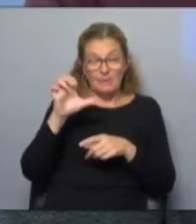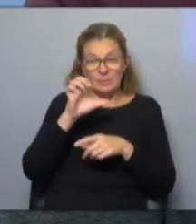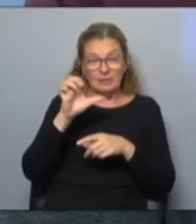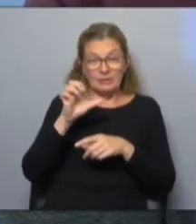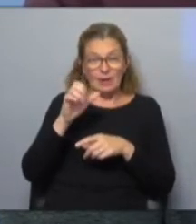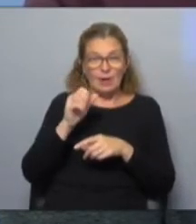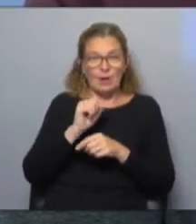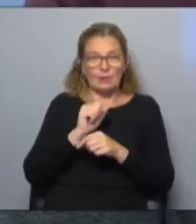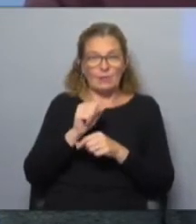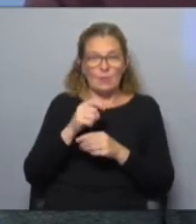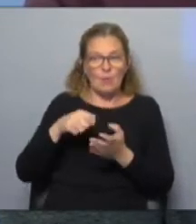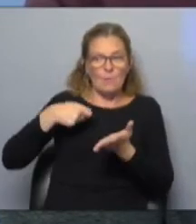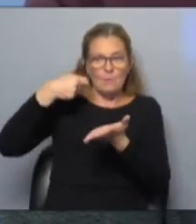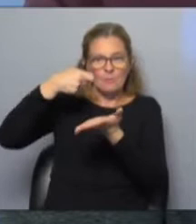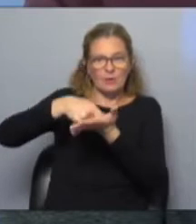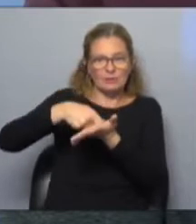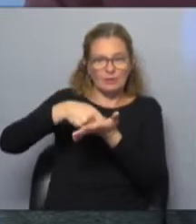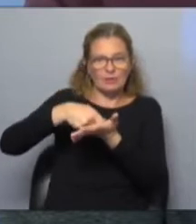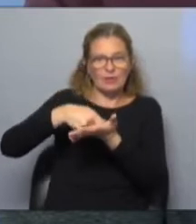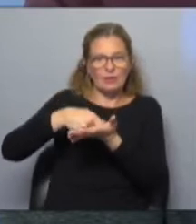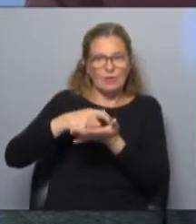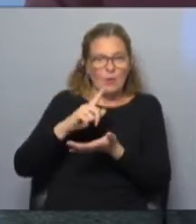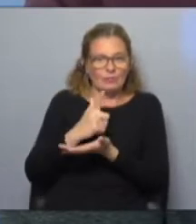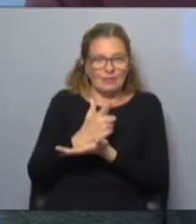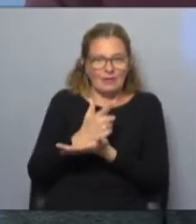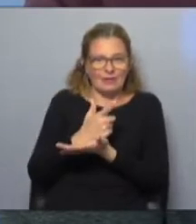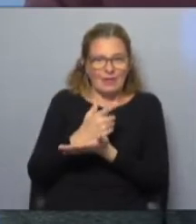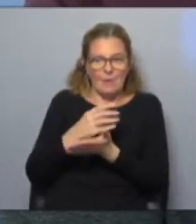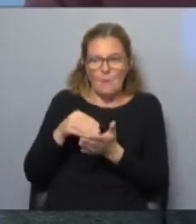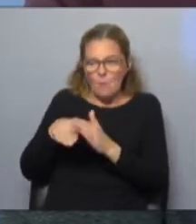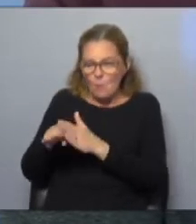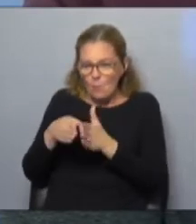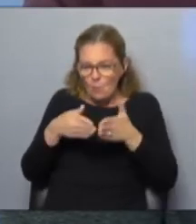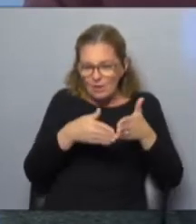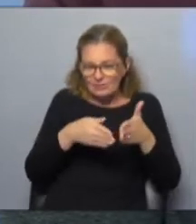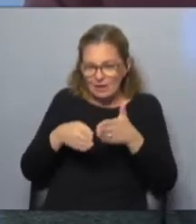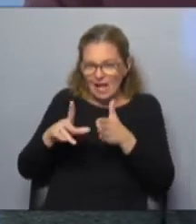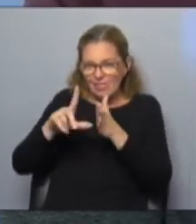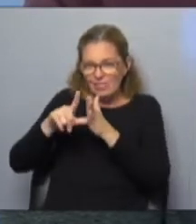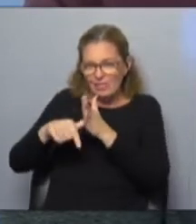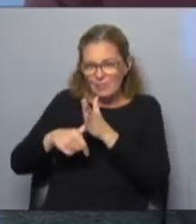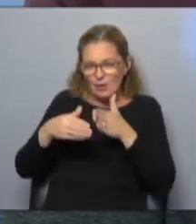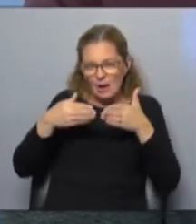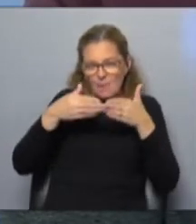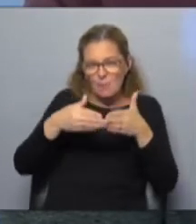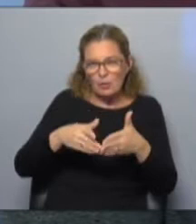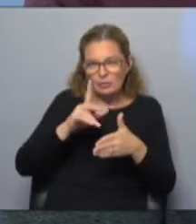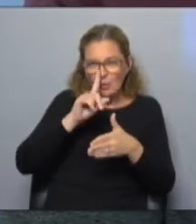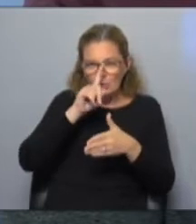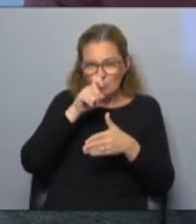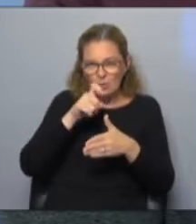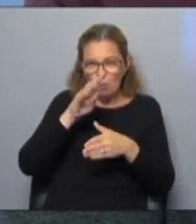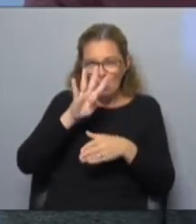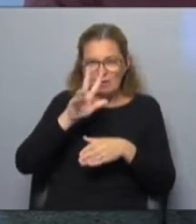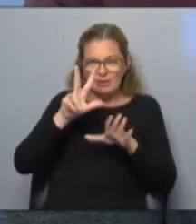tiene la capacidad de inversiones no tiene los muelles hay demoras en el puerto Montevideo de